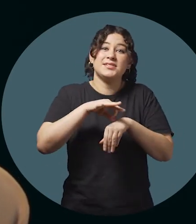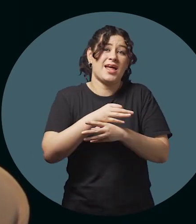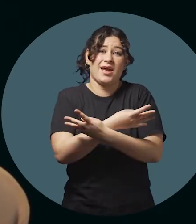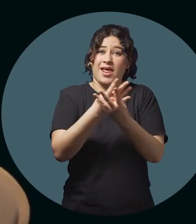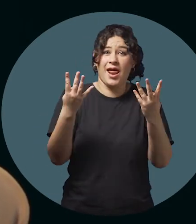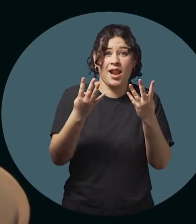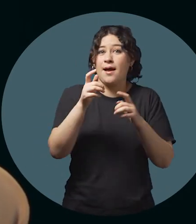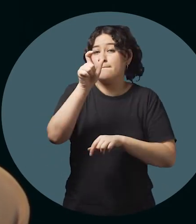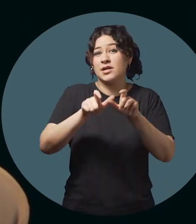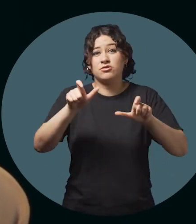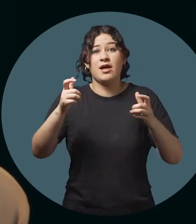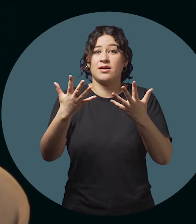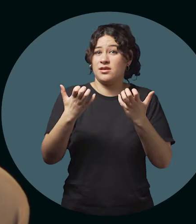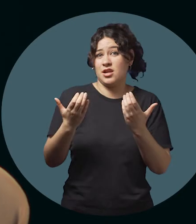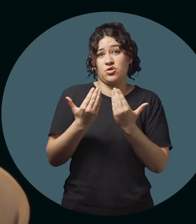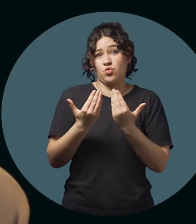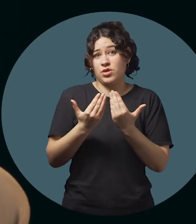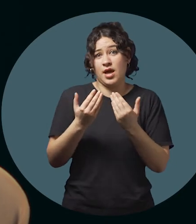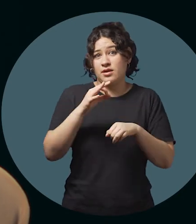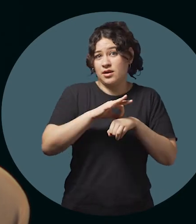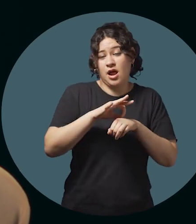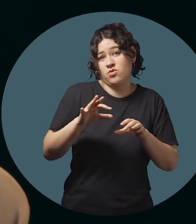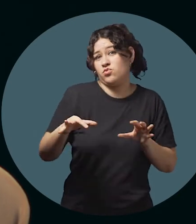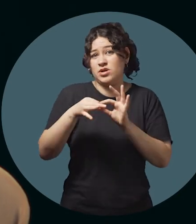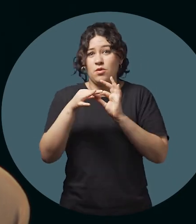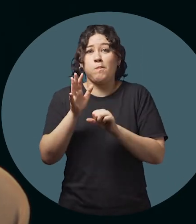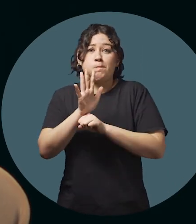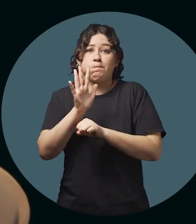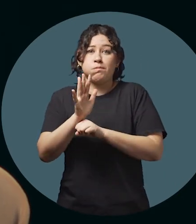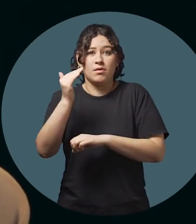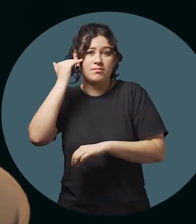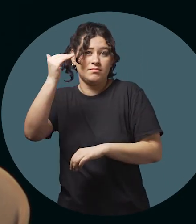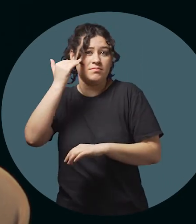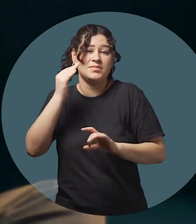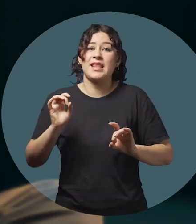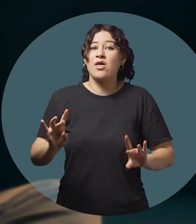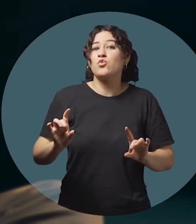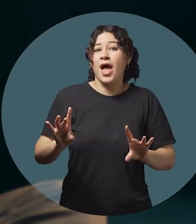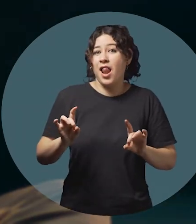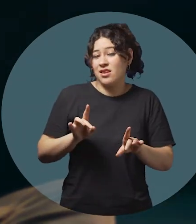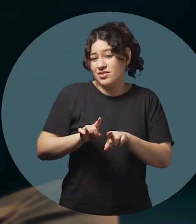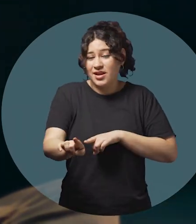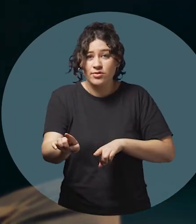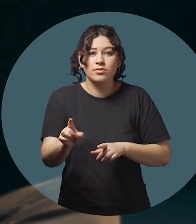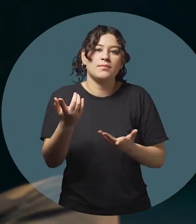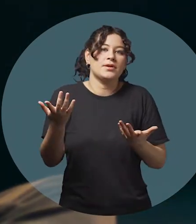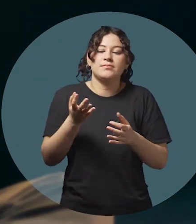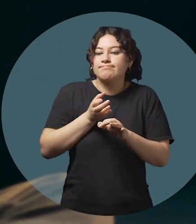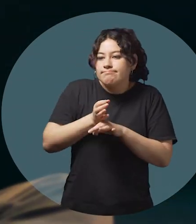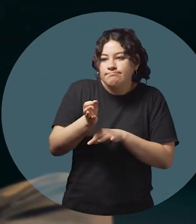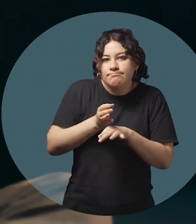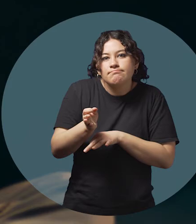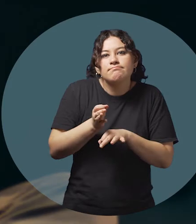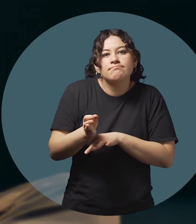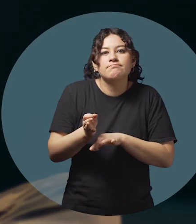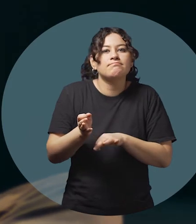medicina. A todo el que quiere seguir en la medicina sigue en la docencia prácticamente en forma espontánea. Lo que uno trata siempre de transmitir es